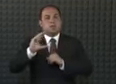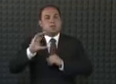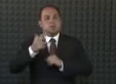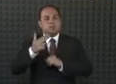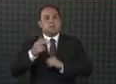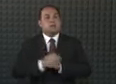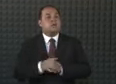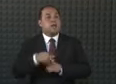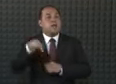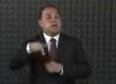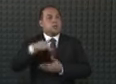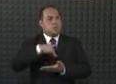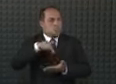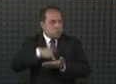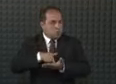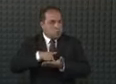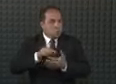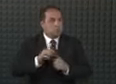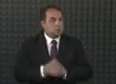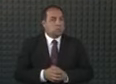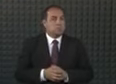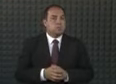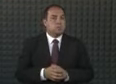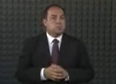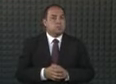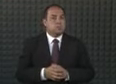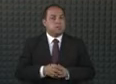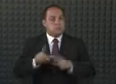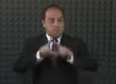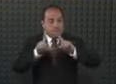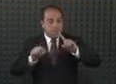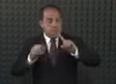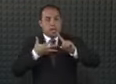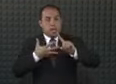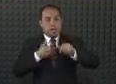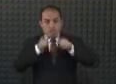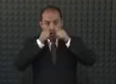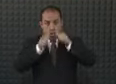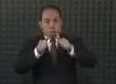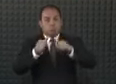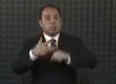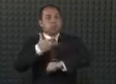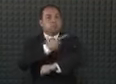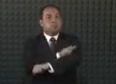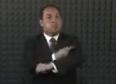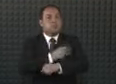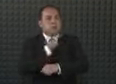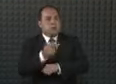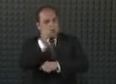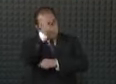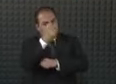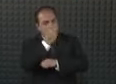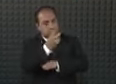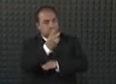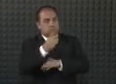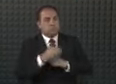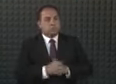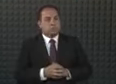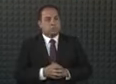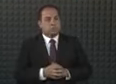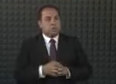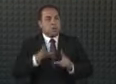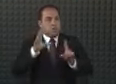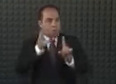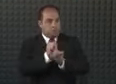sería la entidad como tal en el país que tendría esta cobertura. Preguntarle su opinión respecto a este logro, porque finalmente es un